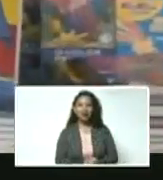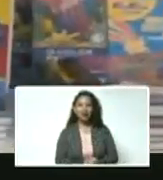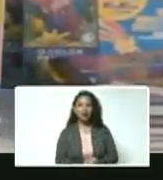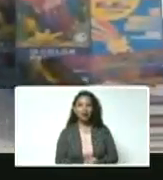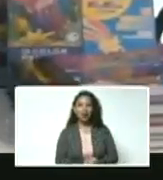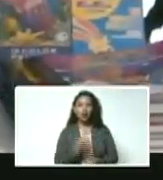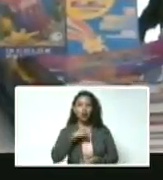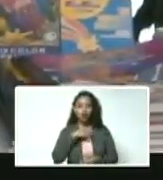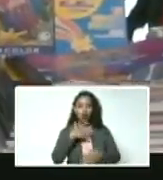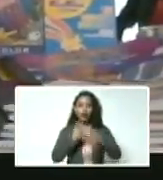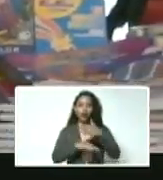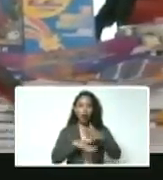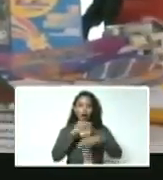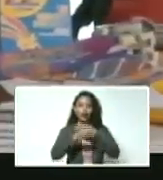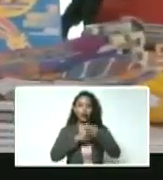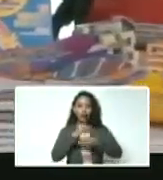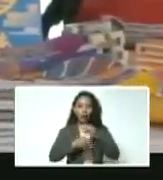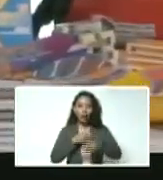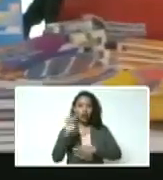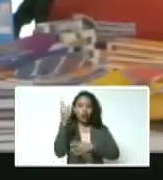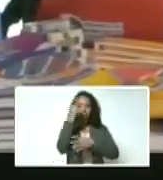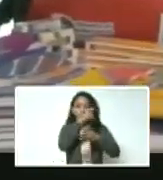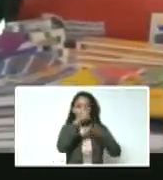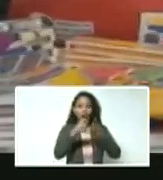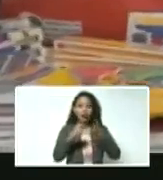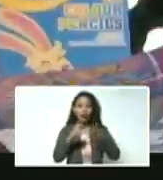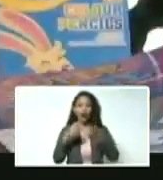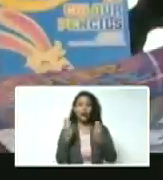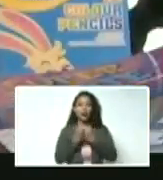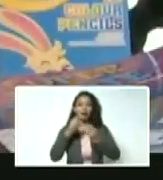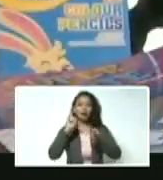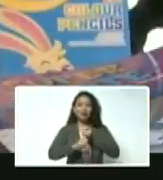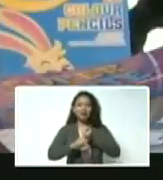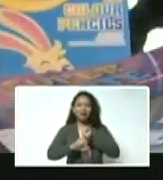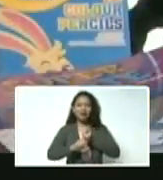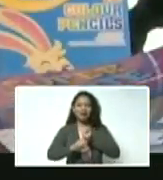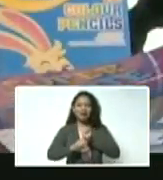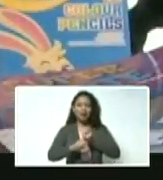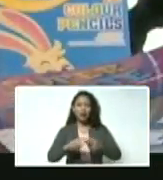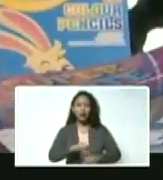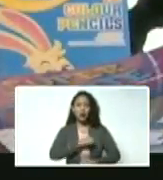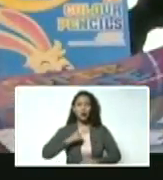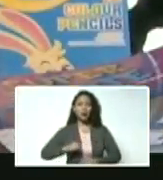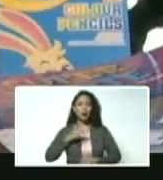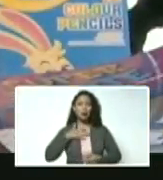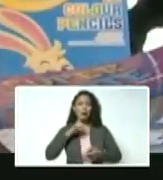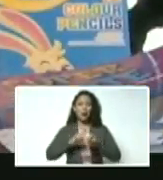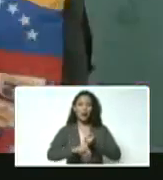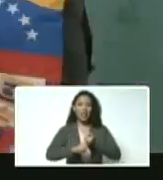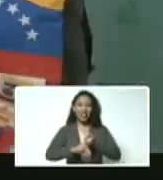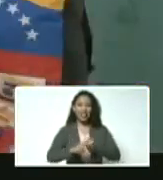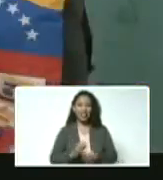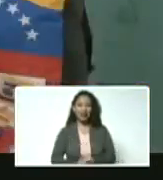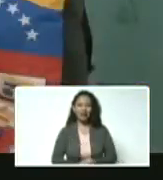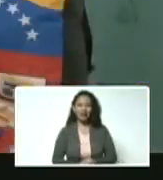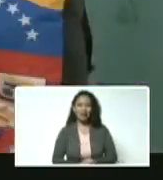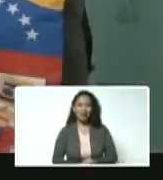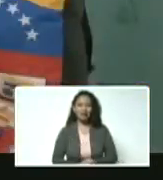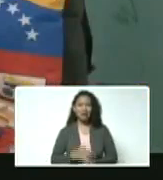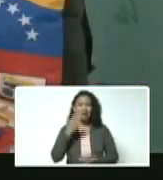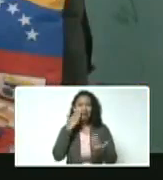estamos sacando la segunda línea con Cilia. Con Cilita. Super Cilita. Super Cilita, mire. Ah, mire este